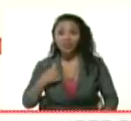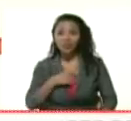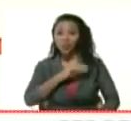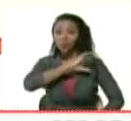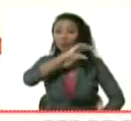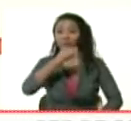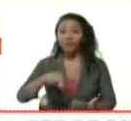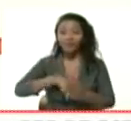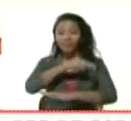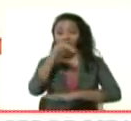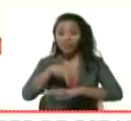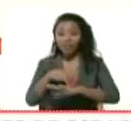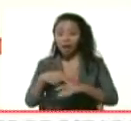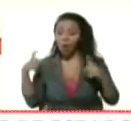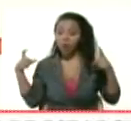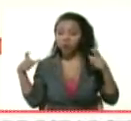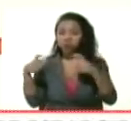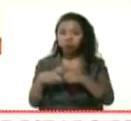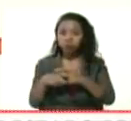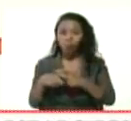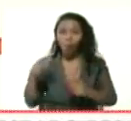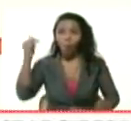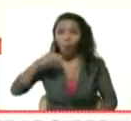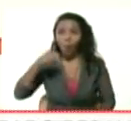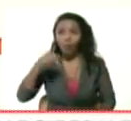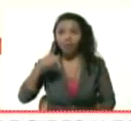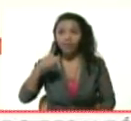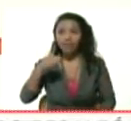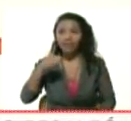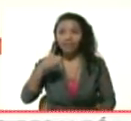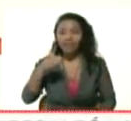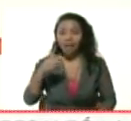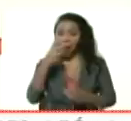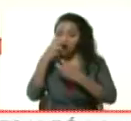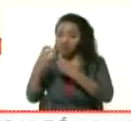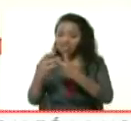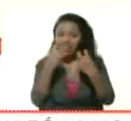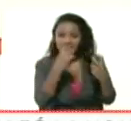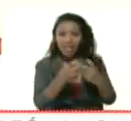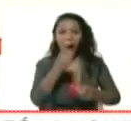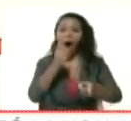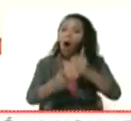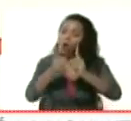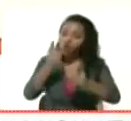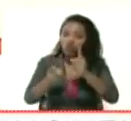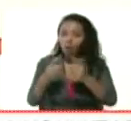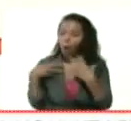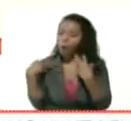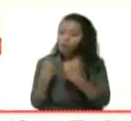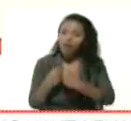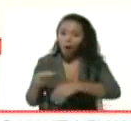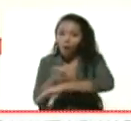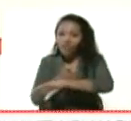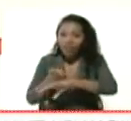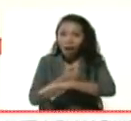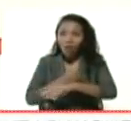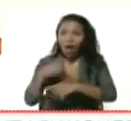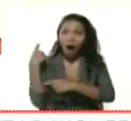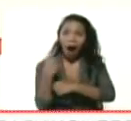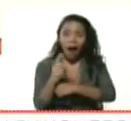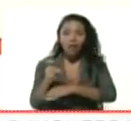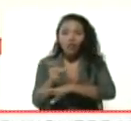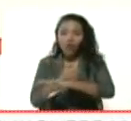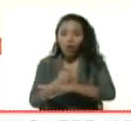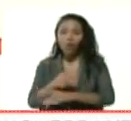nacional se reúne. Hoy contamos con la visita de unos compañeros gobernadores, el gobernador